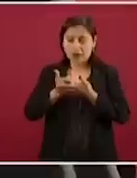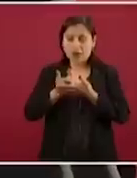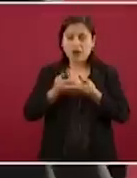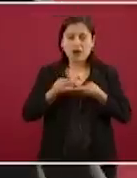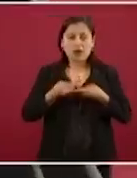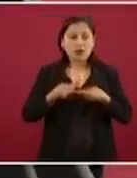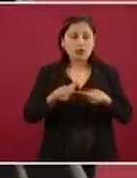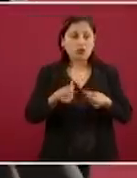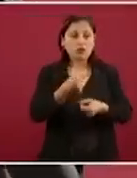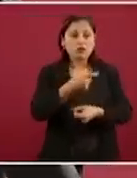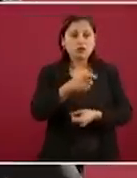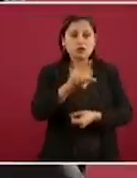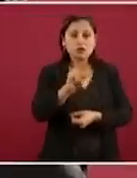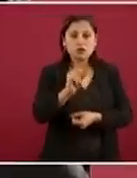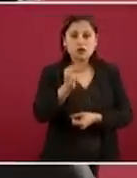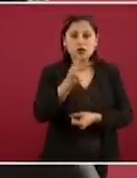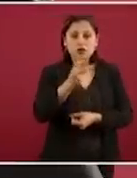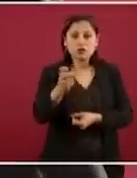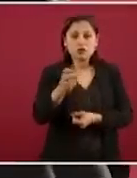Promedio.